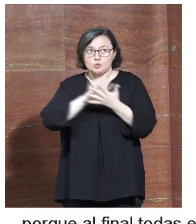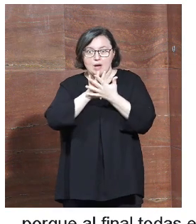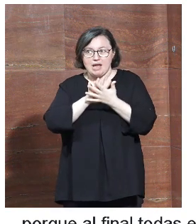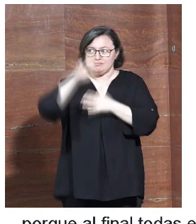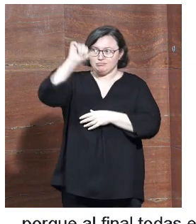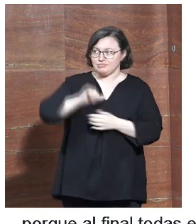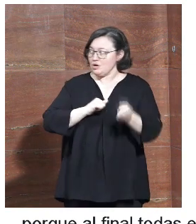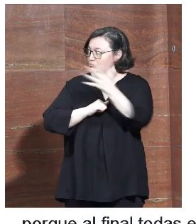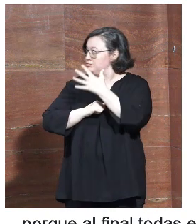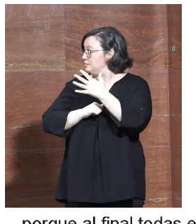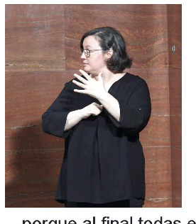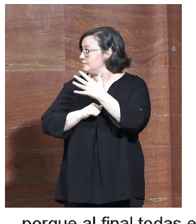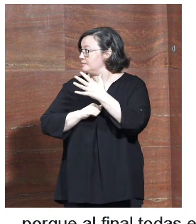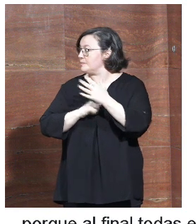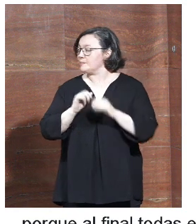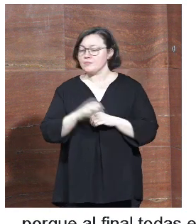13:40.